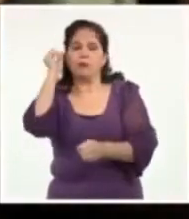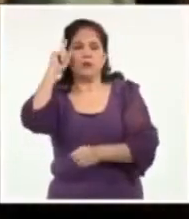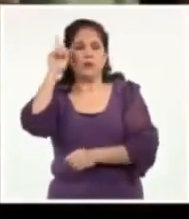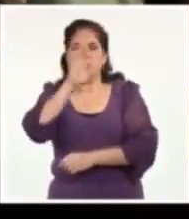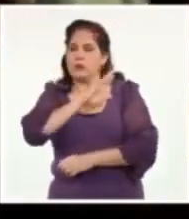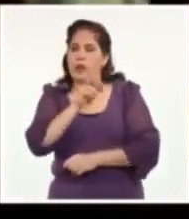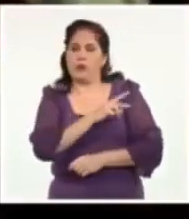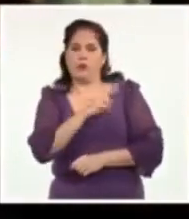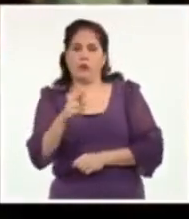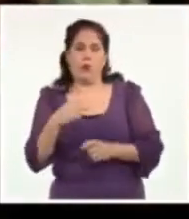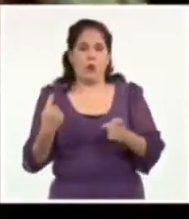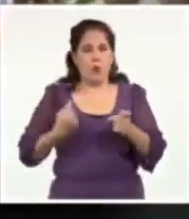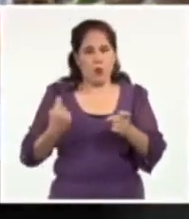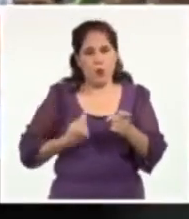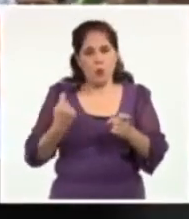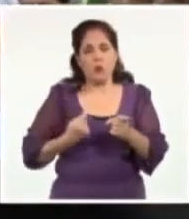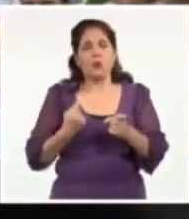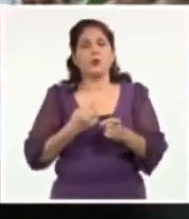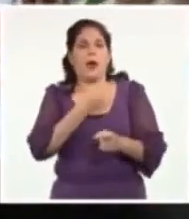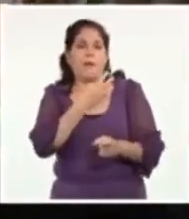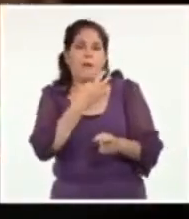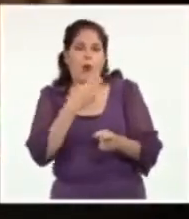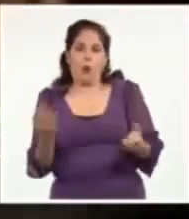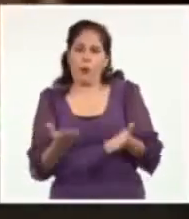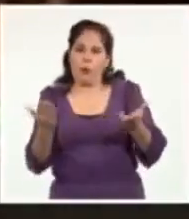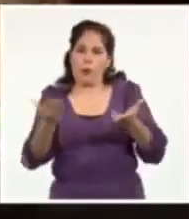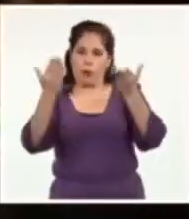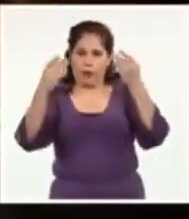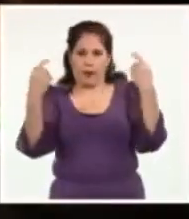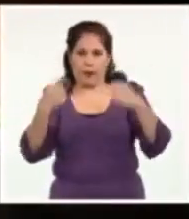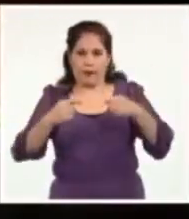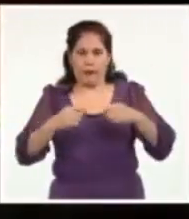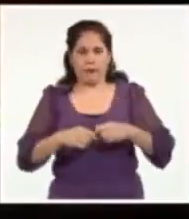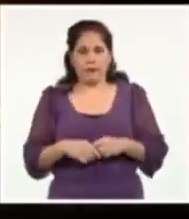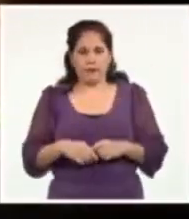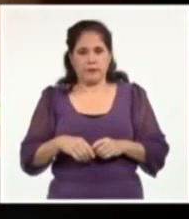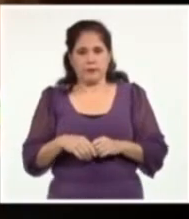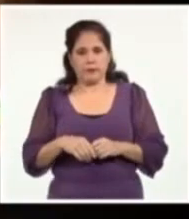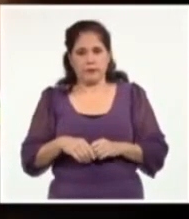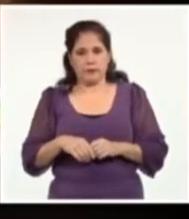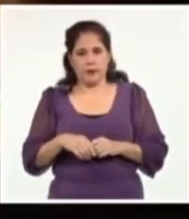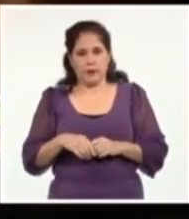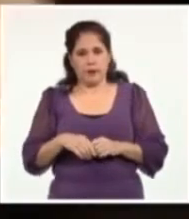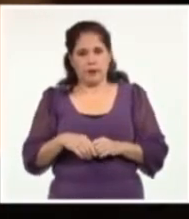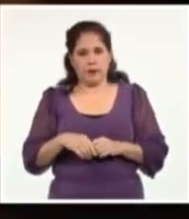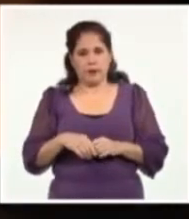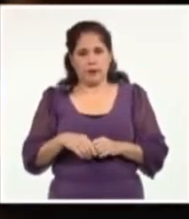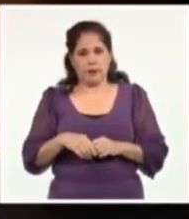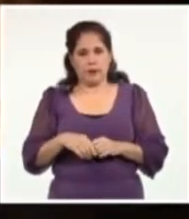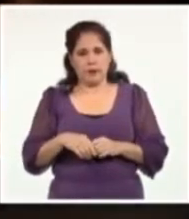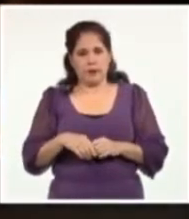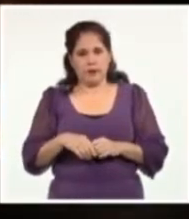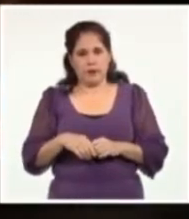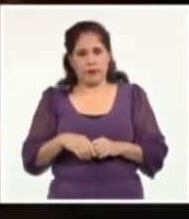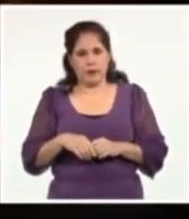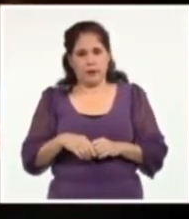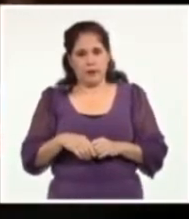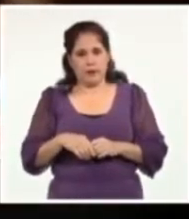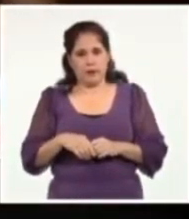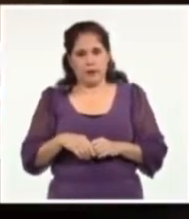sindical, la lucha de clases y las huelgas obreras. Y tiene que ser lanzado un desafío aquí a los